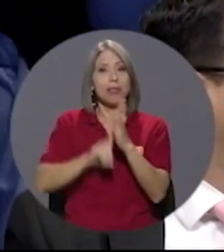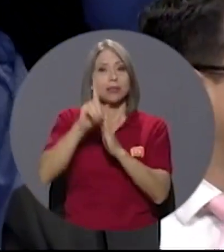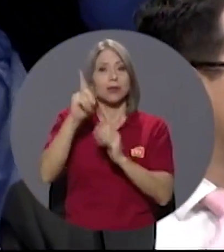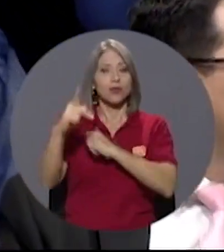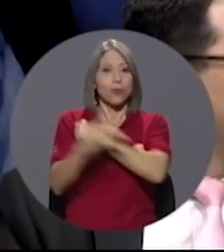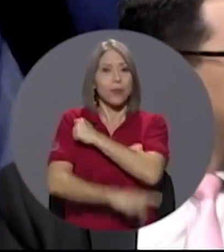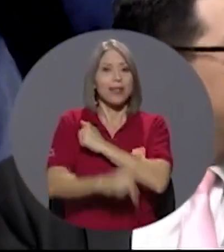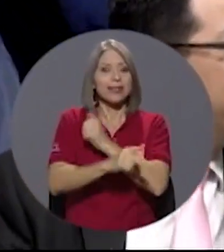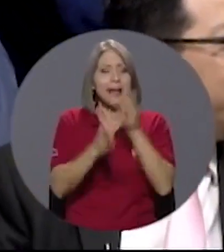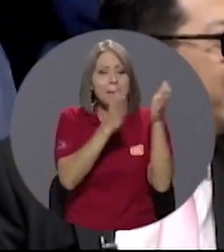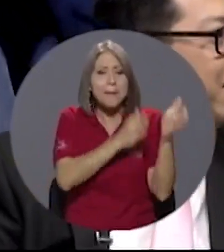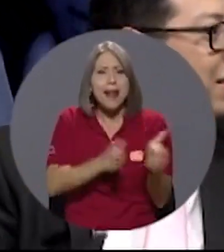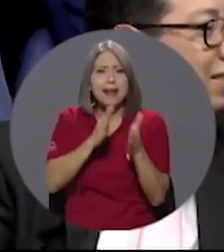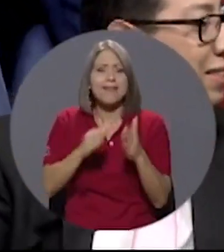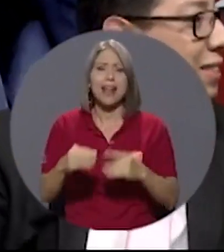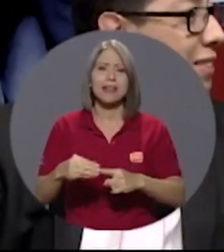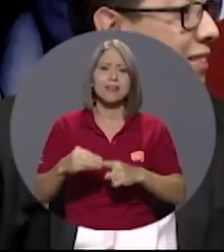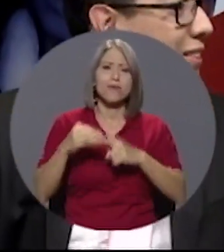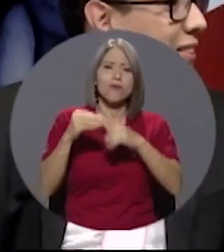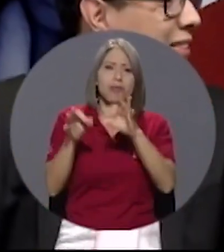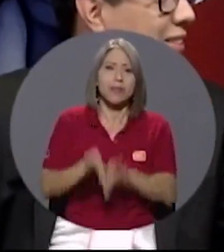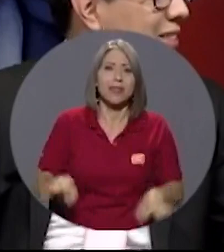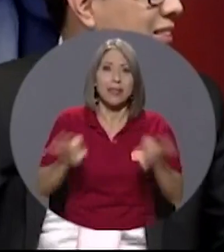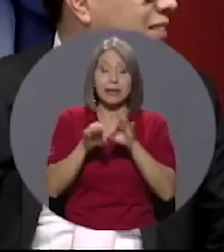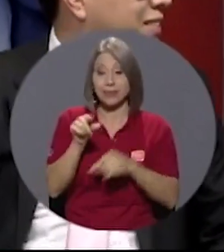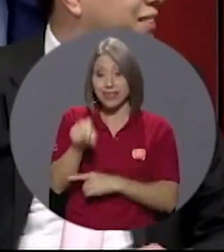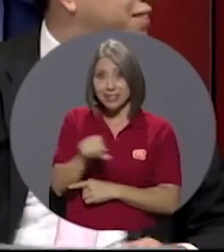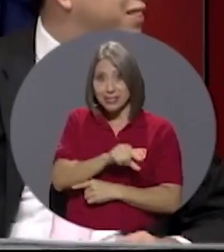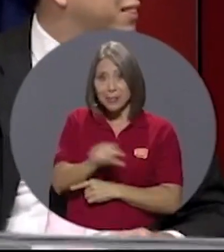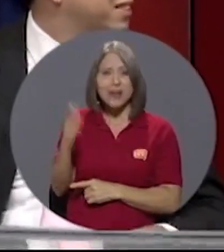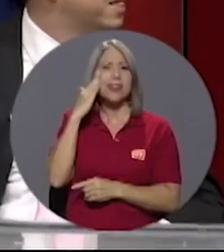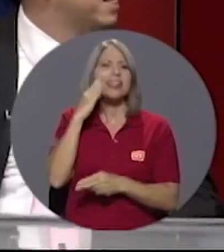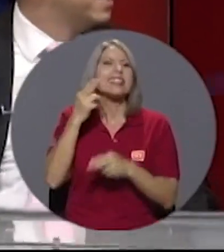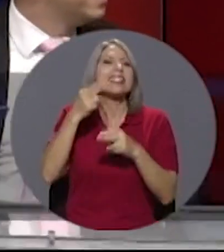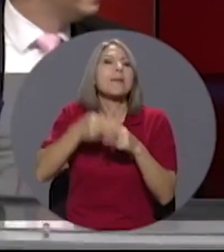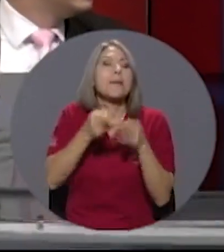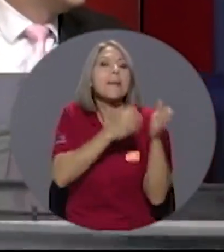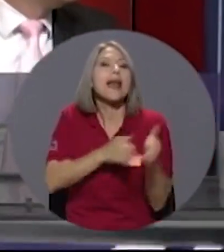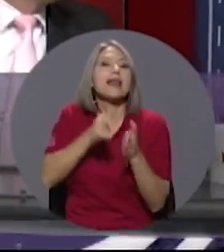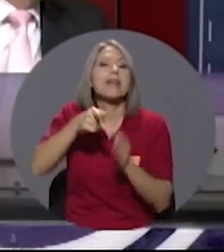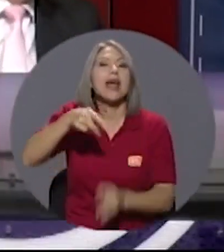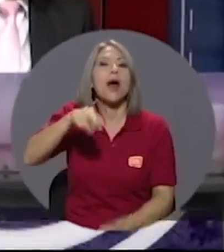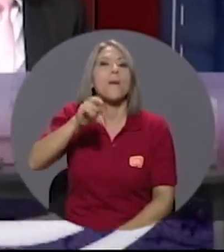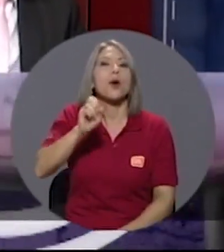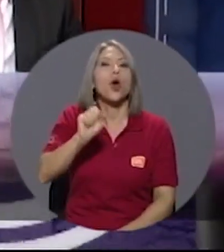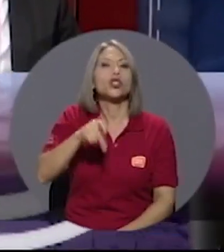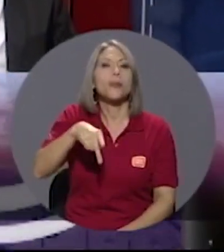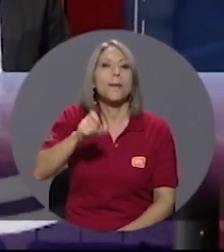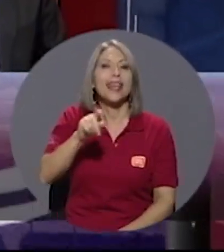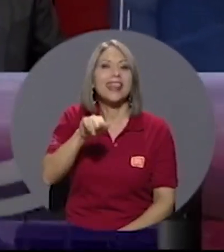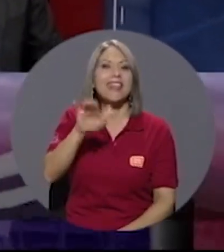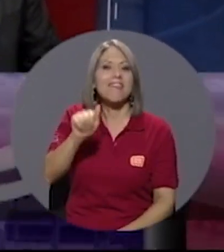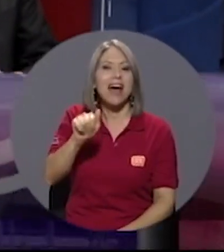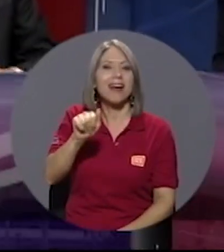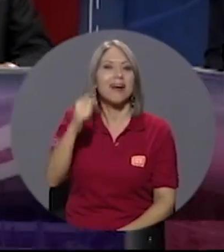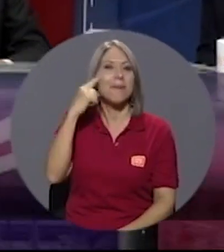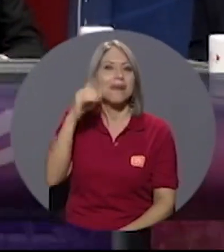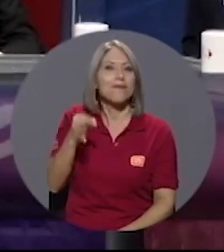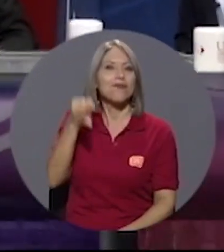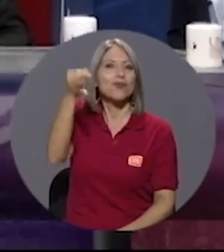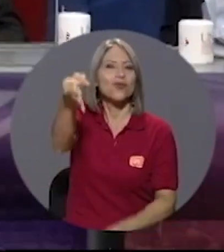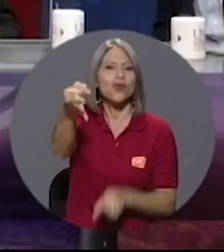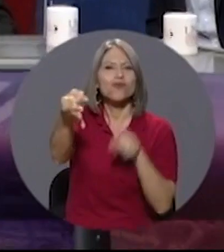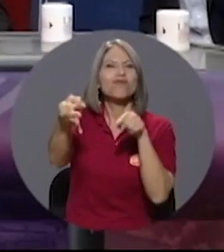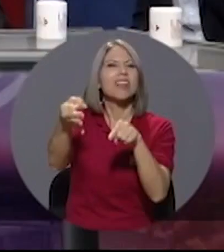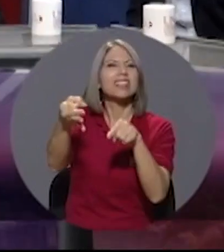país, planificar es fundamental. Por eso esta semana vamos a conocer lo que se llama planificación prospectiva y cómo esta